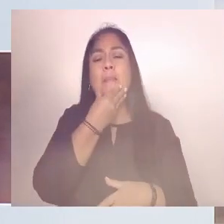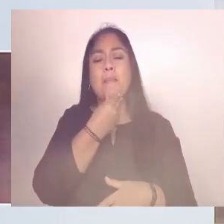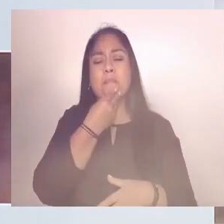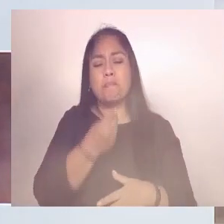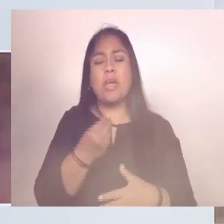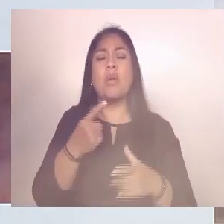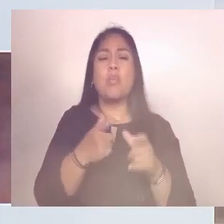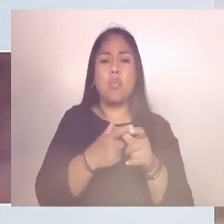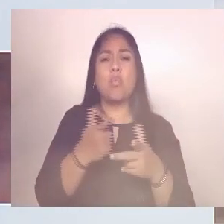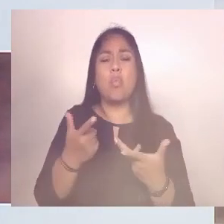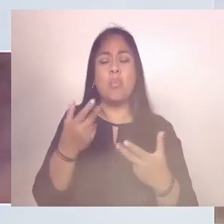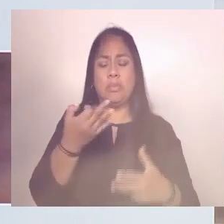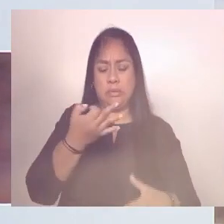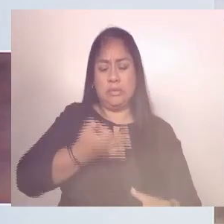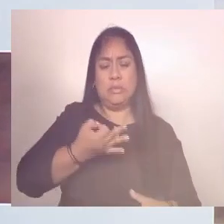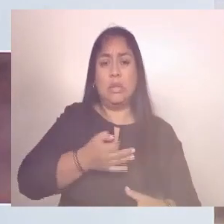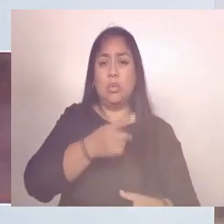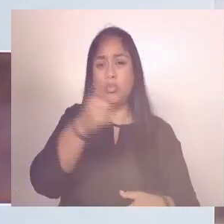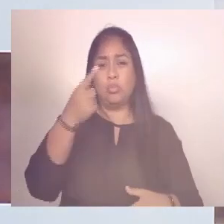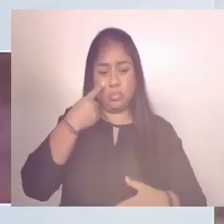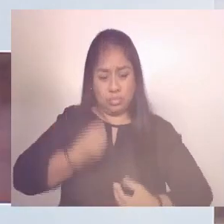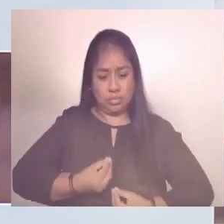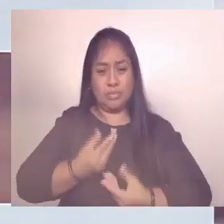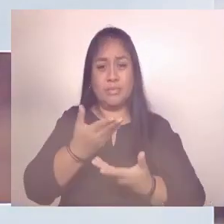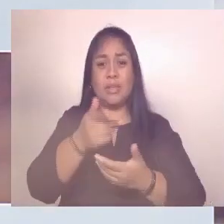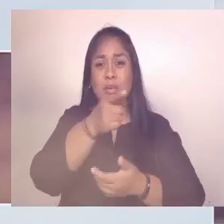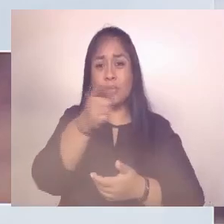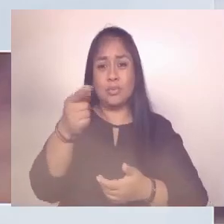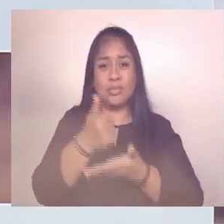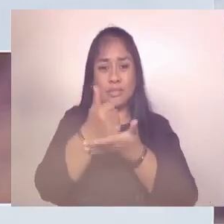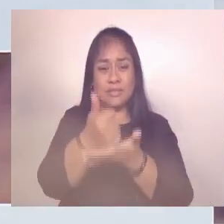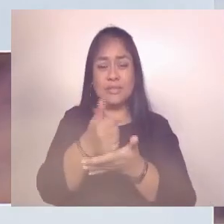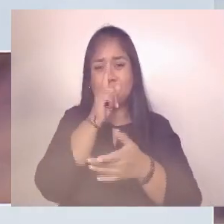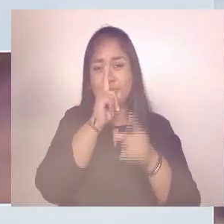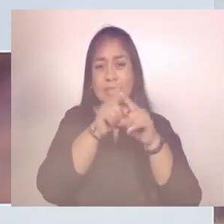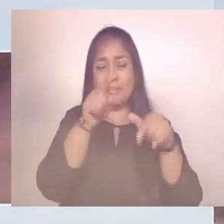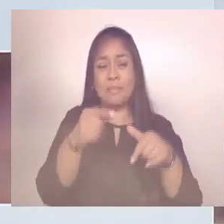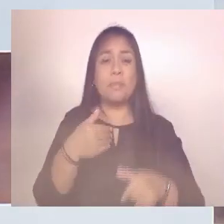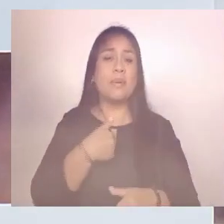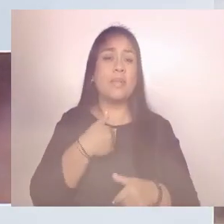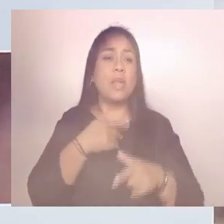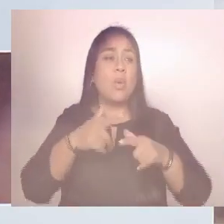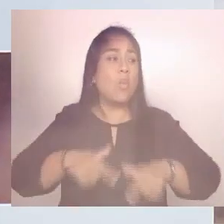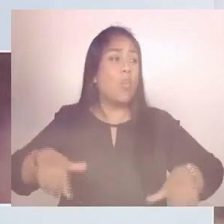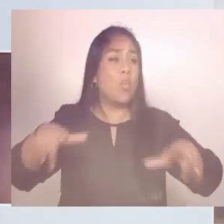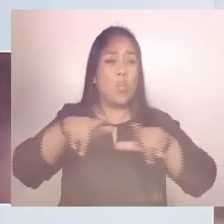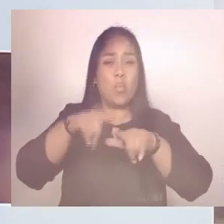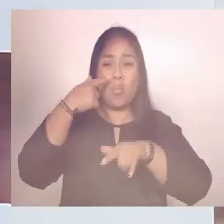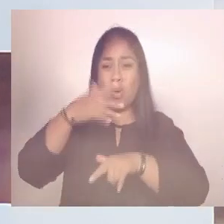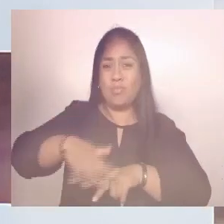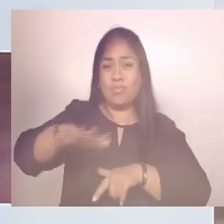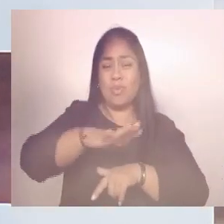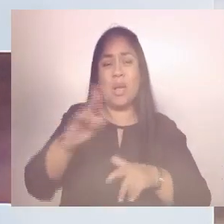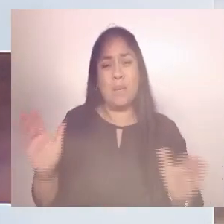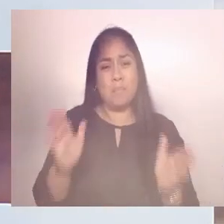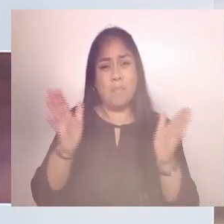es lo que ustedes ahorita están aportando su granito de arena al tener instaladas, al